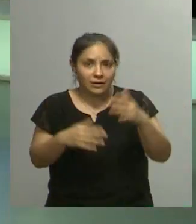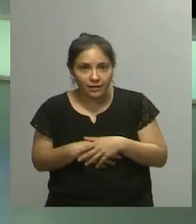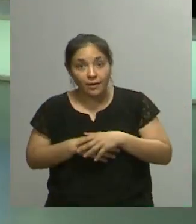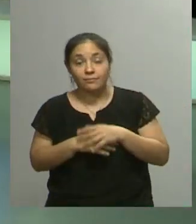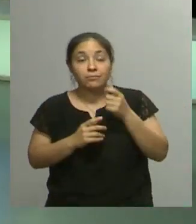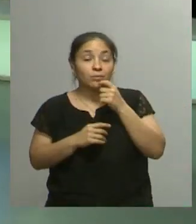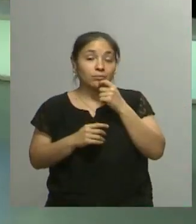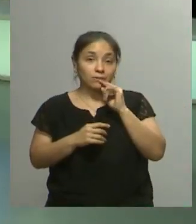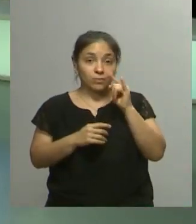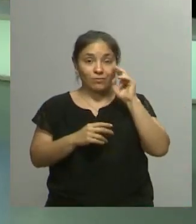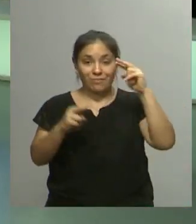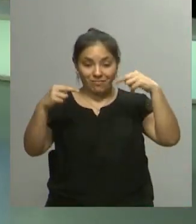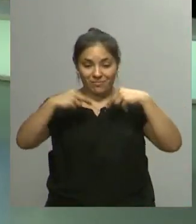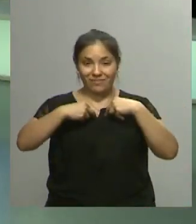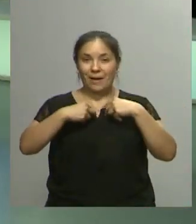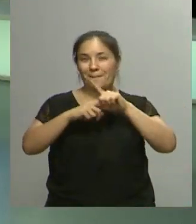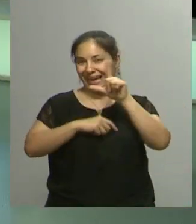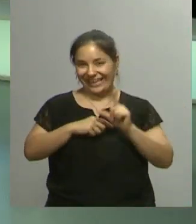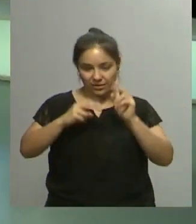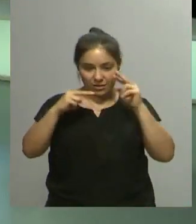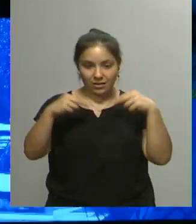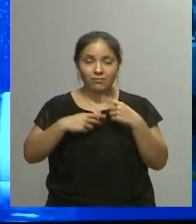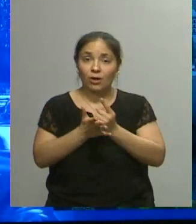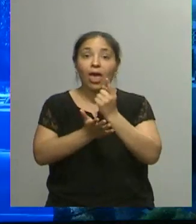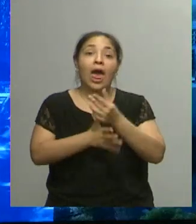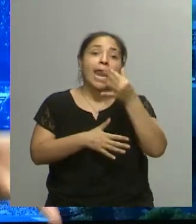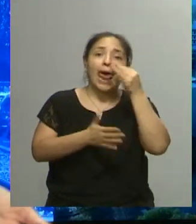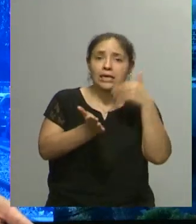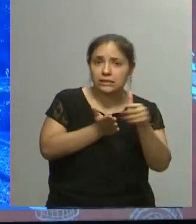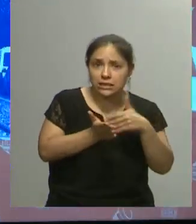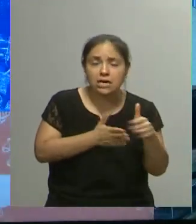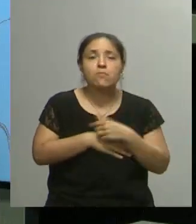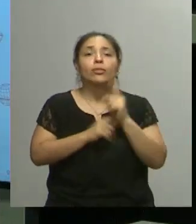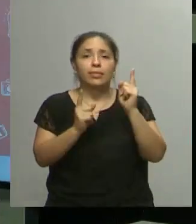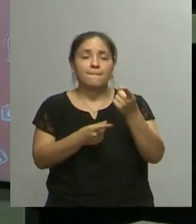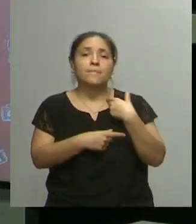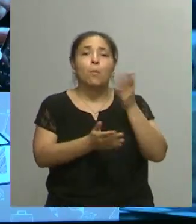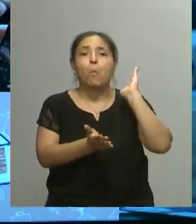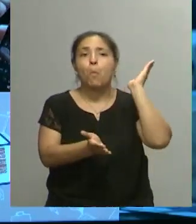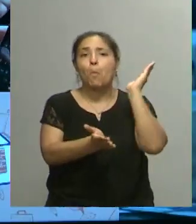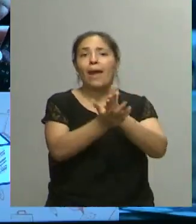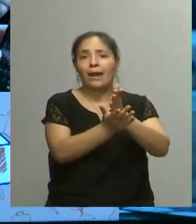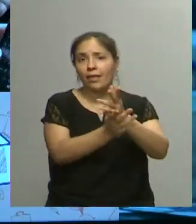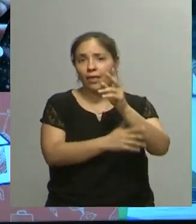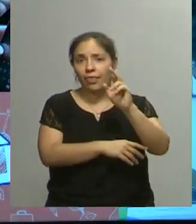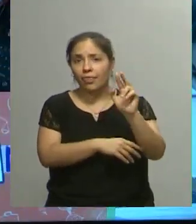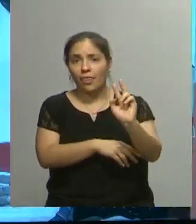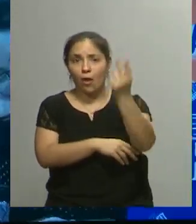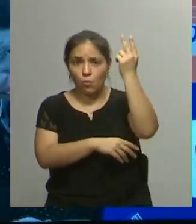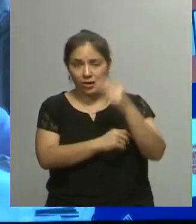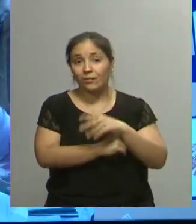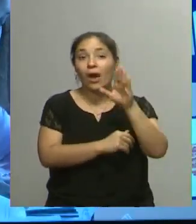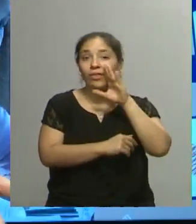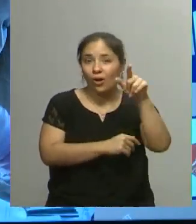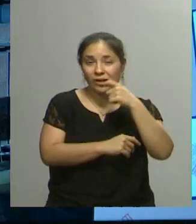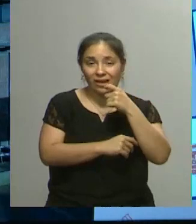además. No, claro que no. Hay racismo, qué sé yo, hay pena de muerte en otros países, pienso en algunos estados de Estados Unidos. Hay